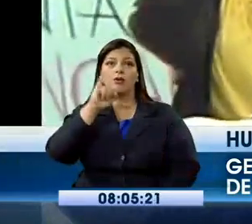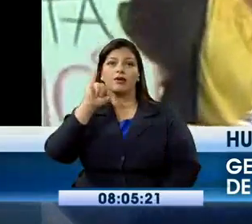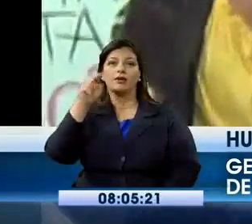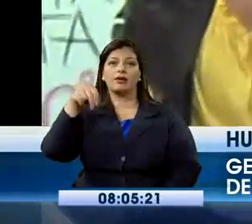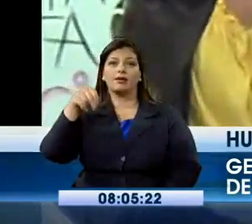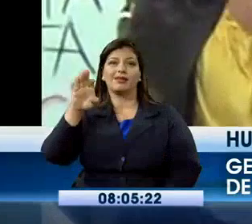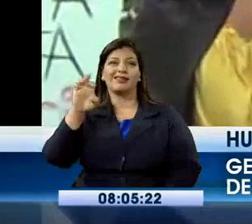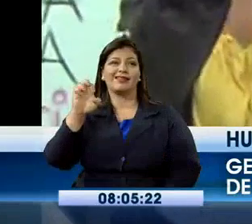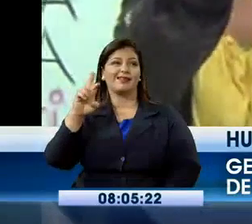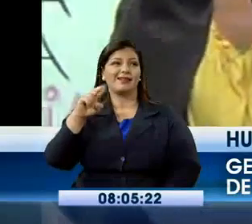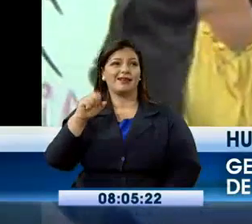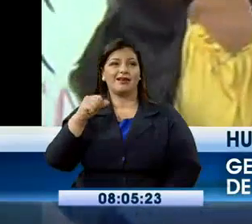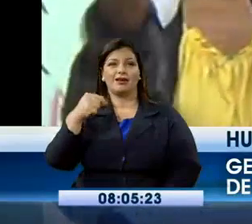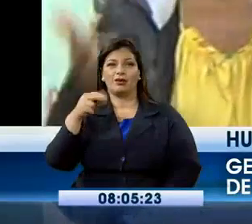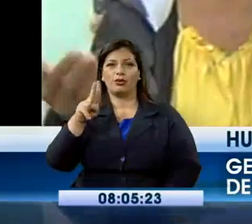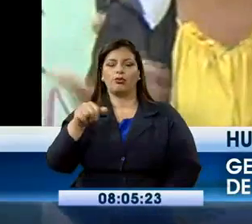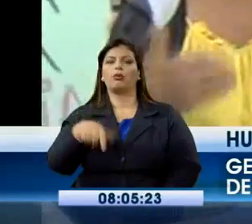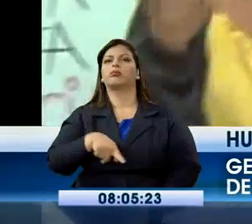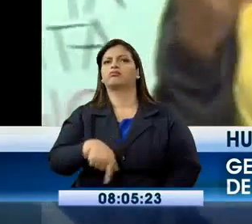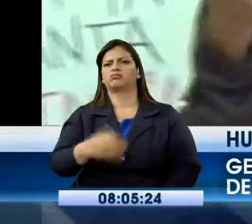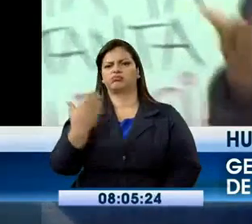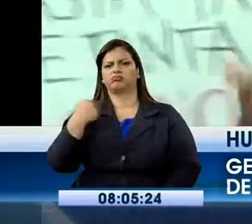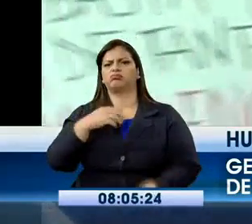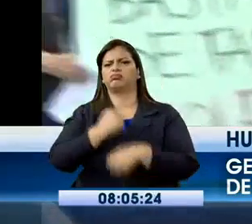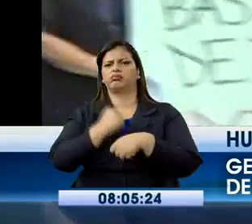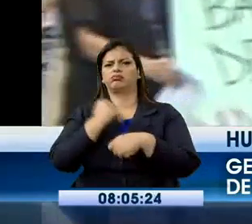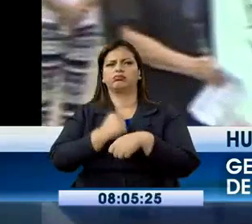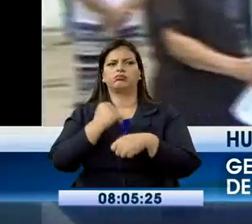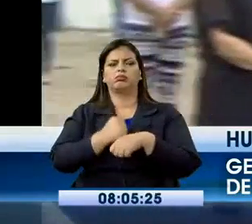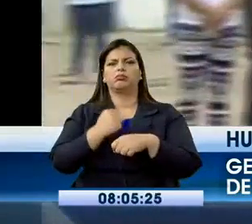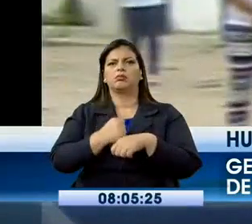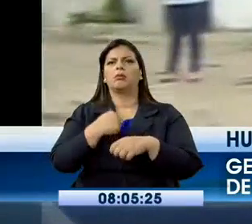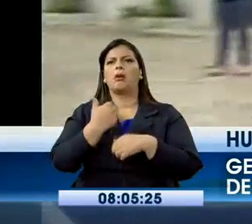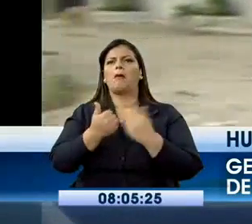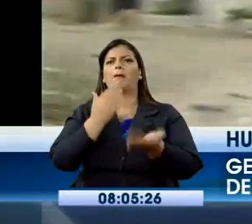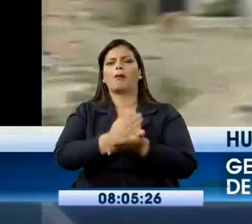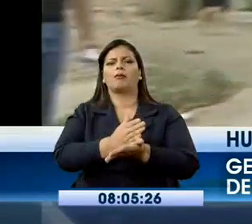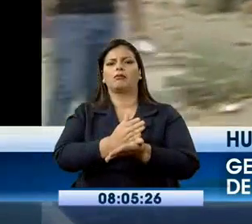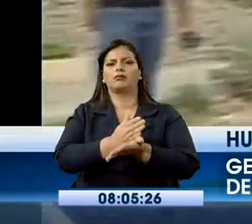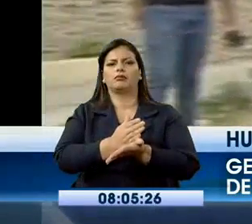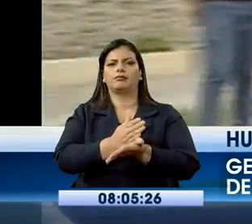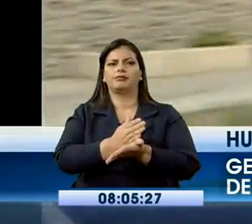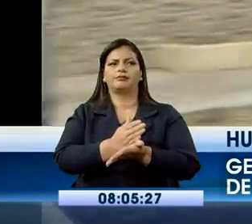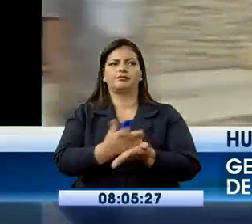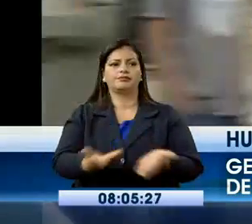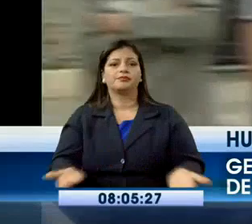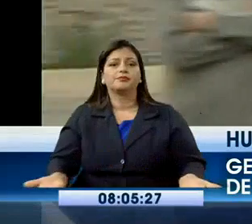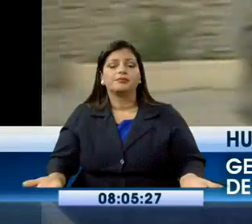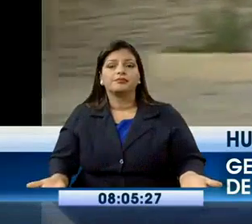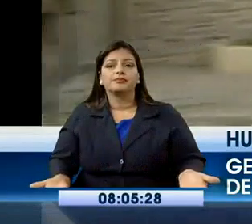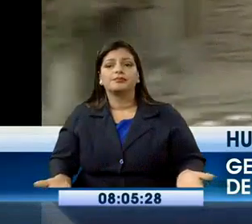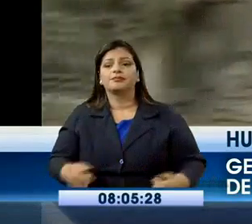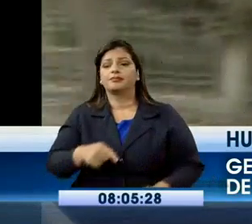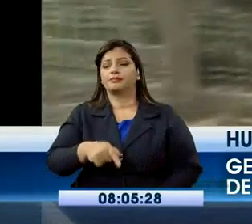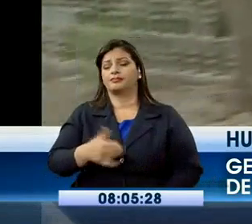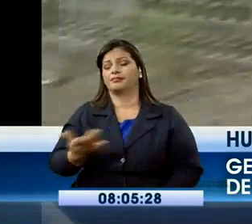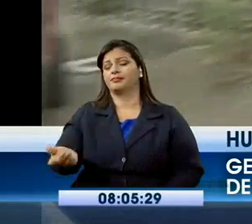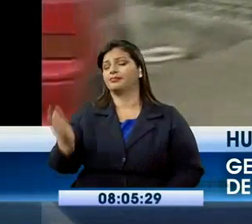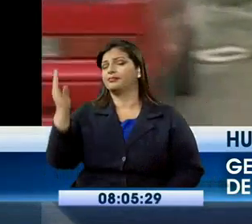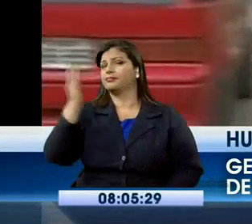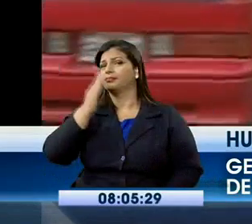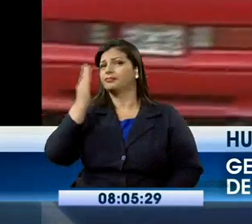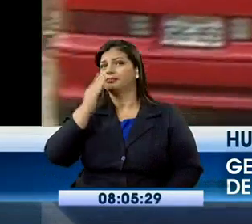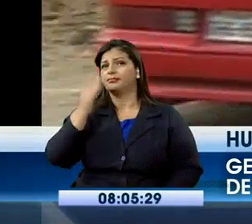motivo tenemos este poco infeccioso aquí, que esto es insoportable. En invierno, por ejemplo, cuando hay fuertes lluvias, me imagino